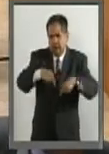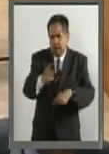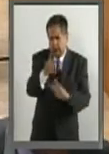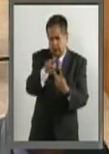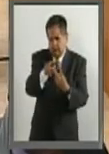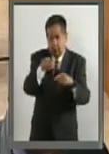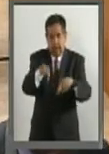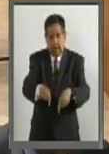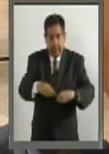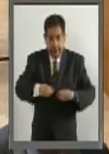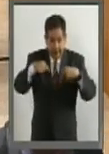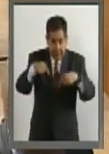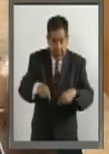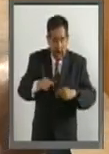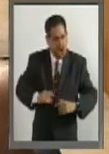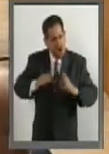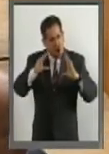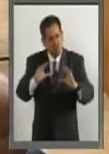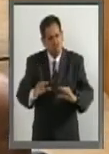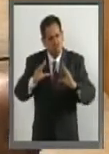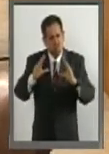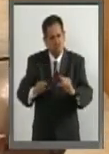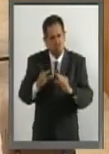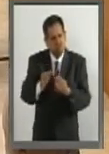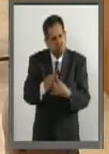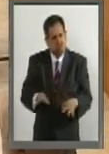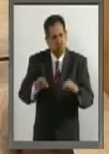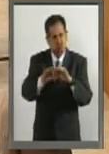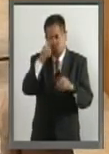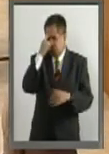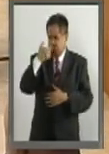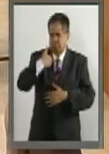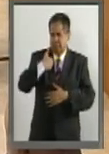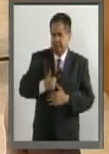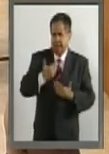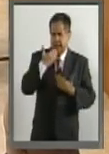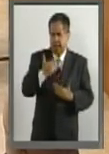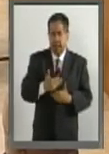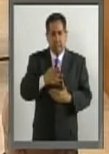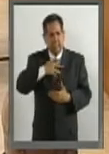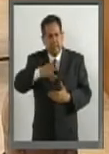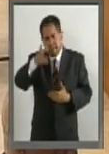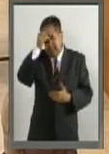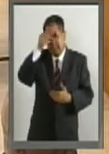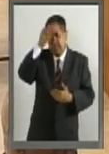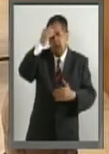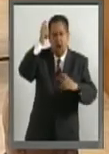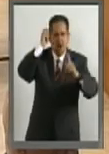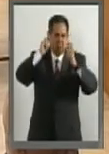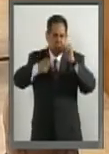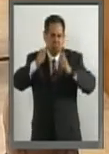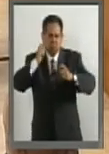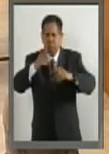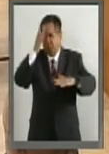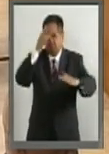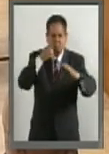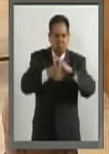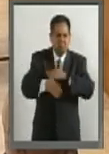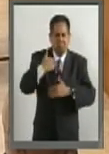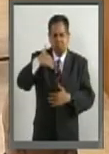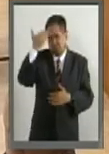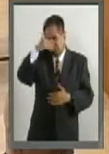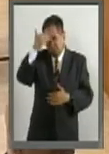en nuestro sistema educativo sea pertinente en términos de la adquisición de competencias genéricas,